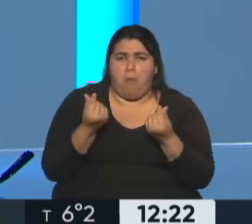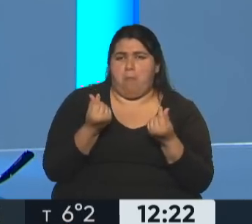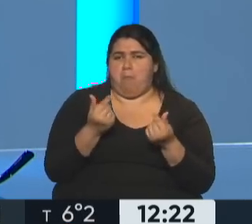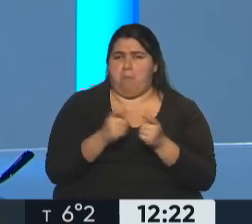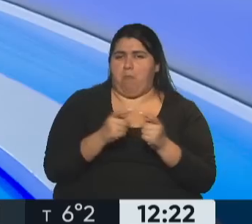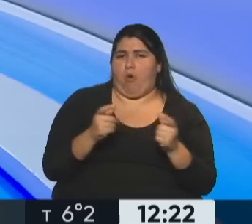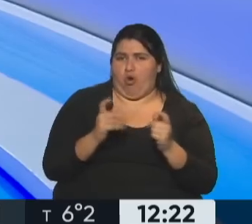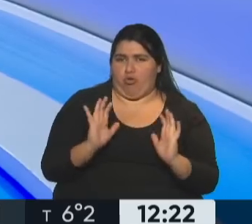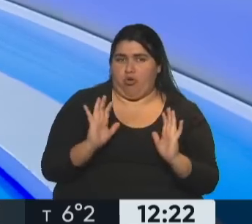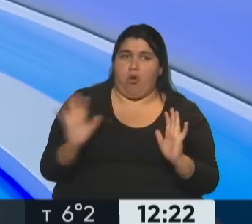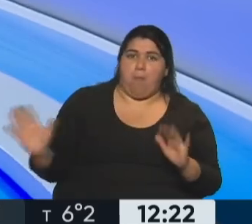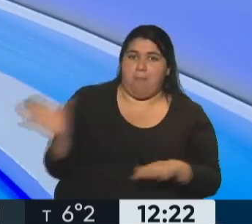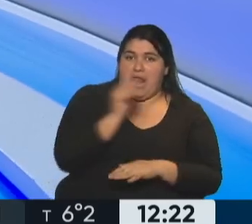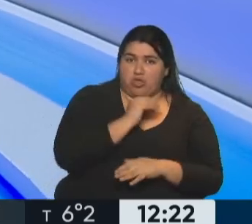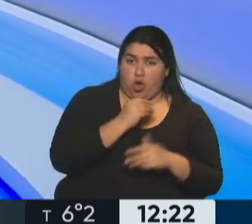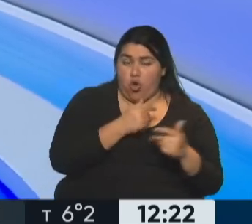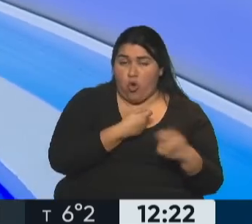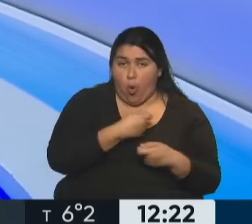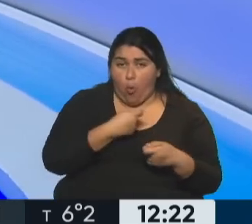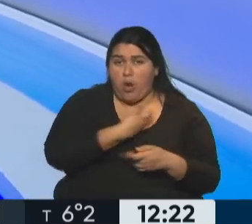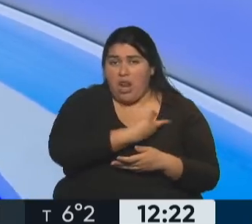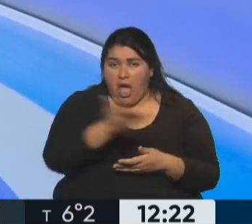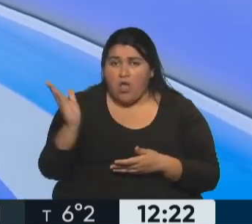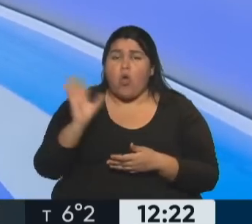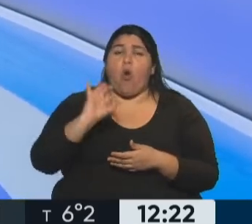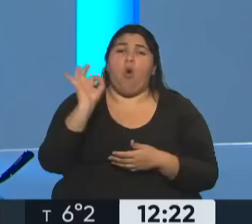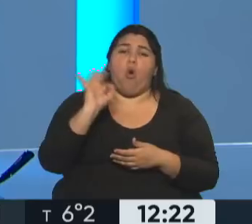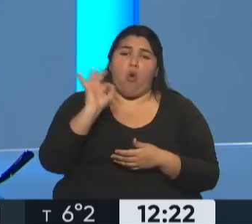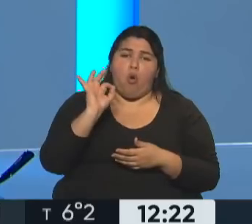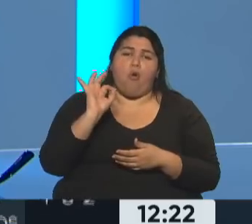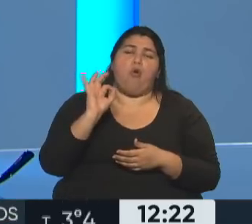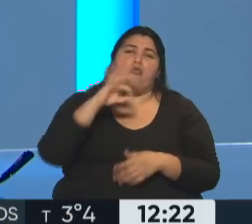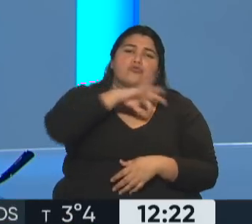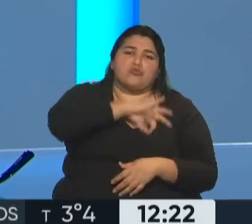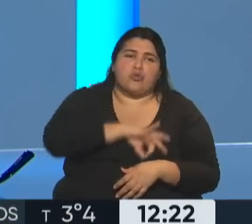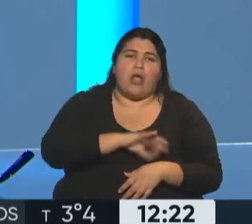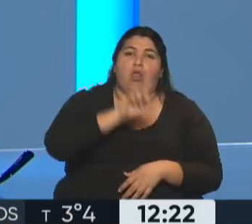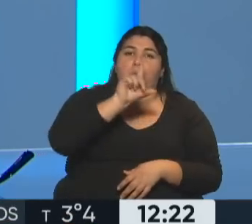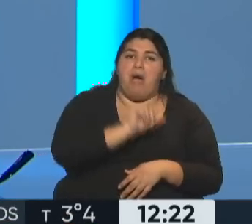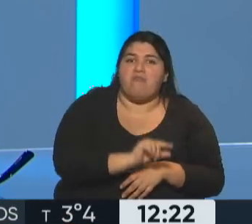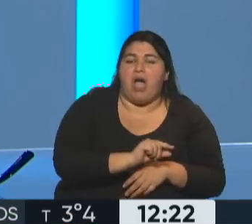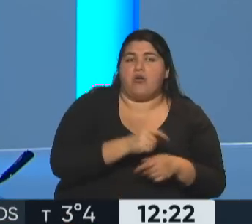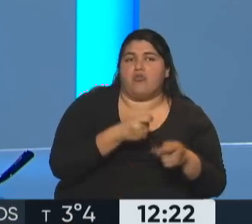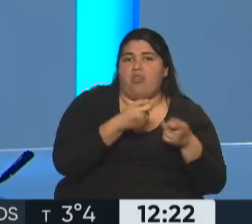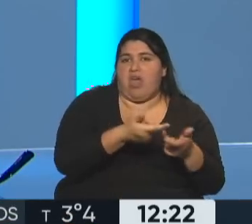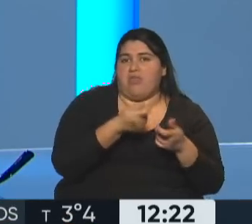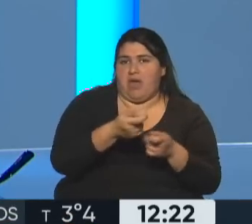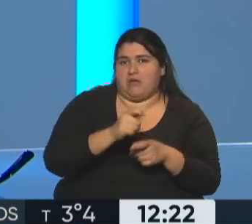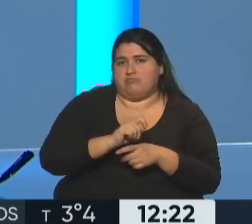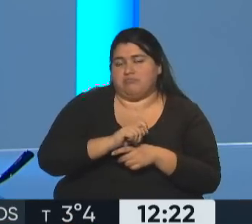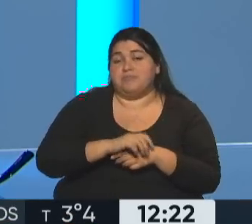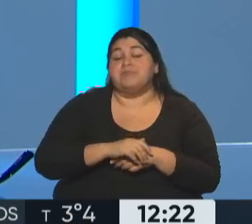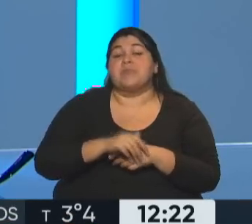si sería para todos los jubilados alcanzaría seguramente a los segmentos más bajos de ingresos y la final el